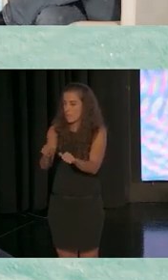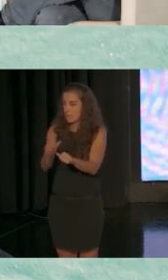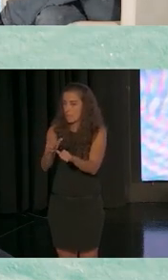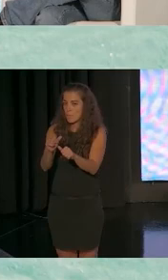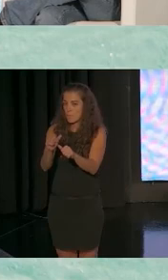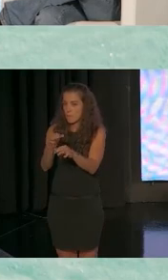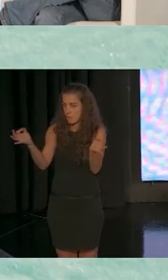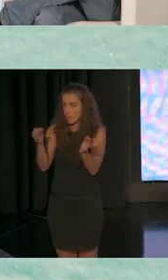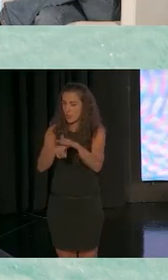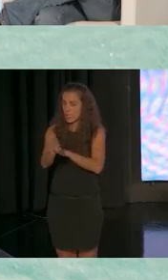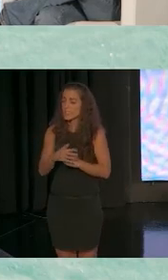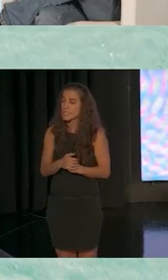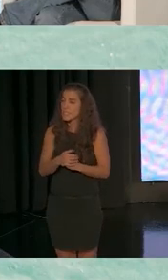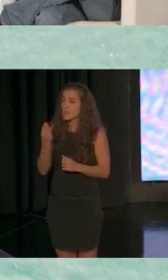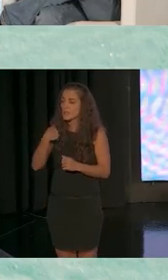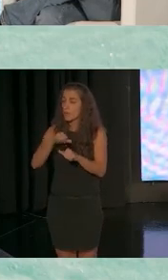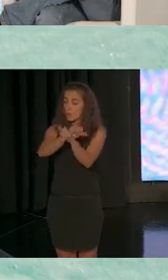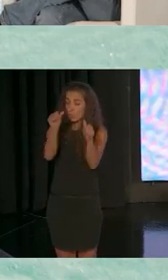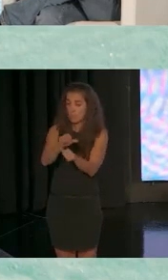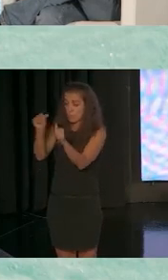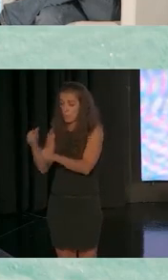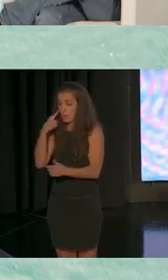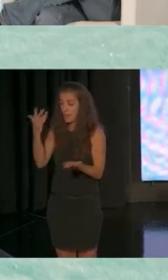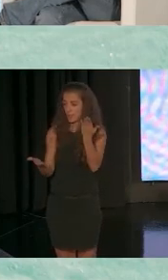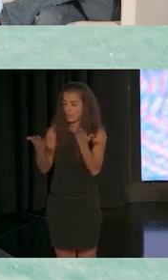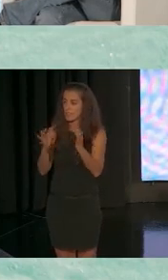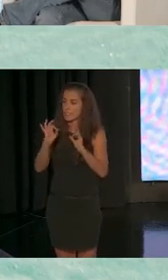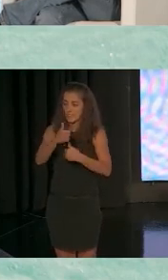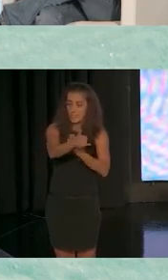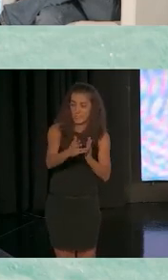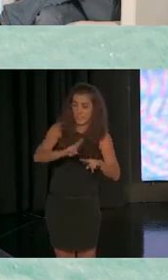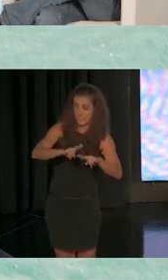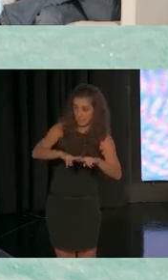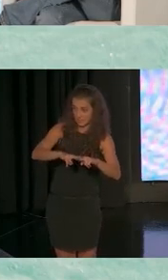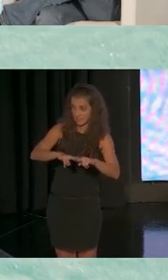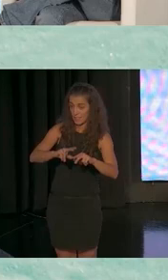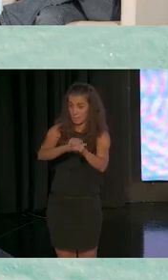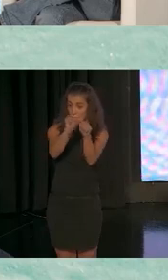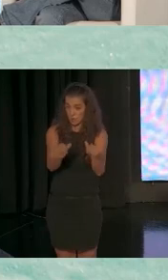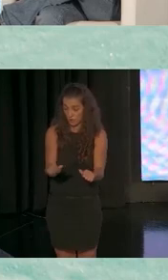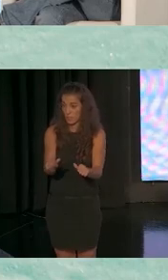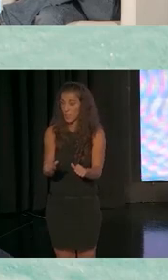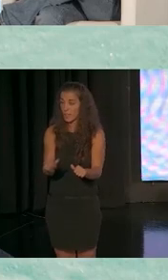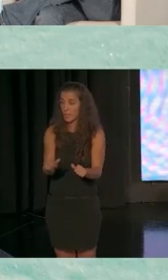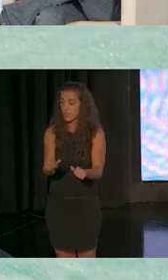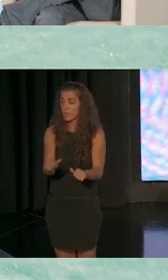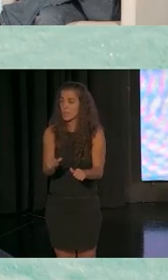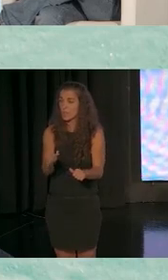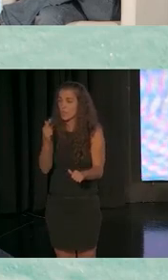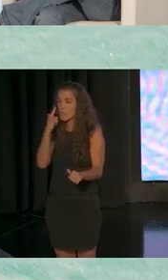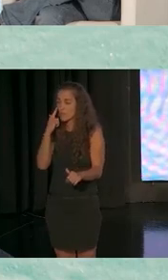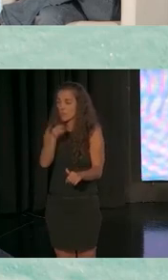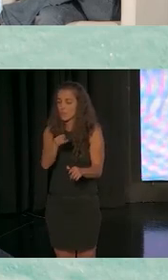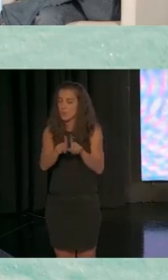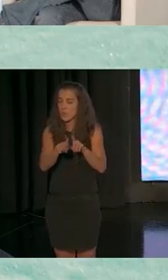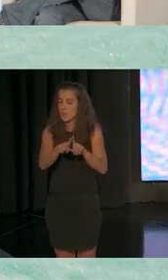desarrollo comparando estos modelos los modelos de caja negra entienden que el desarrollo es una ruta